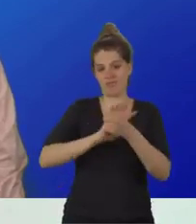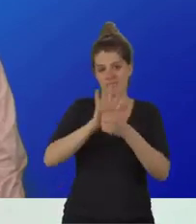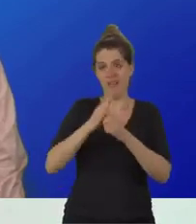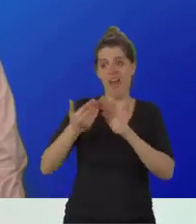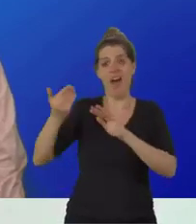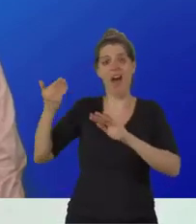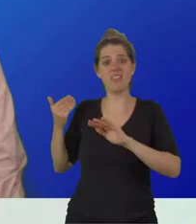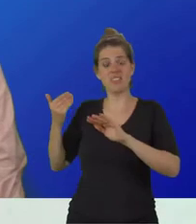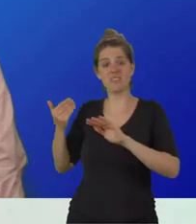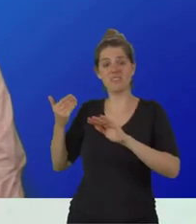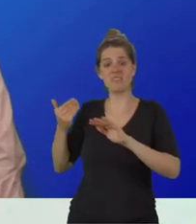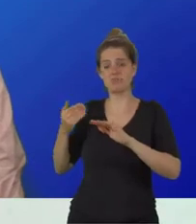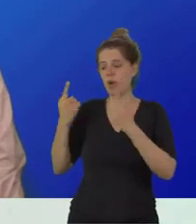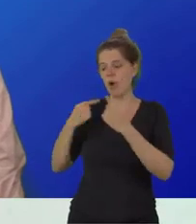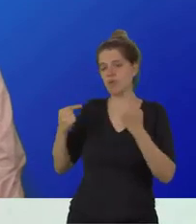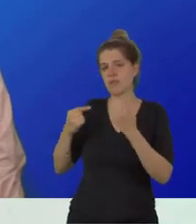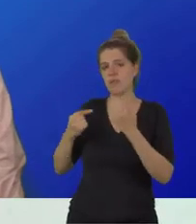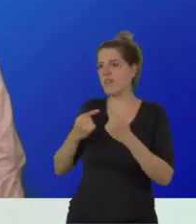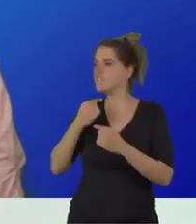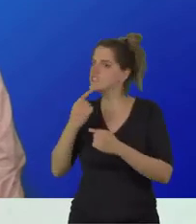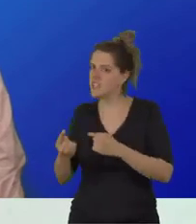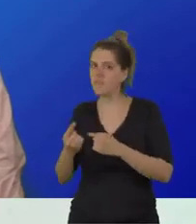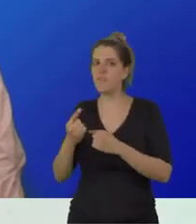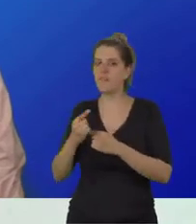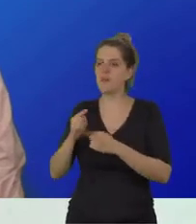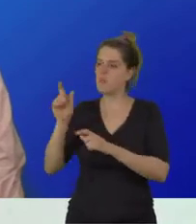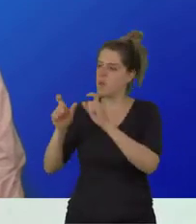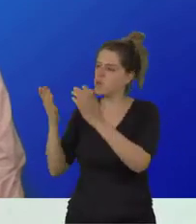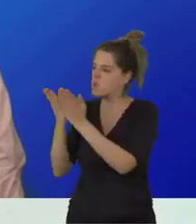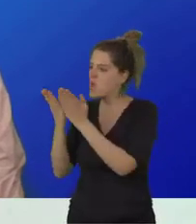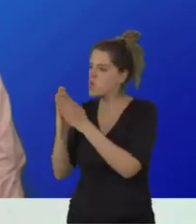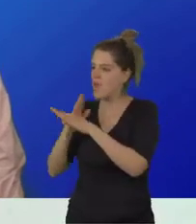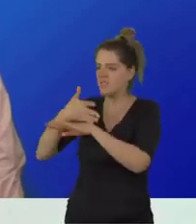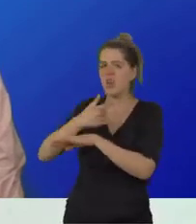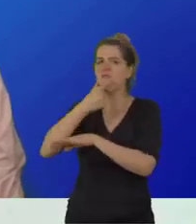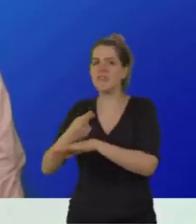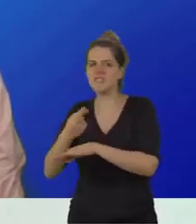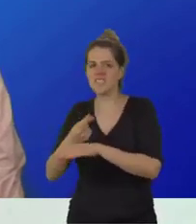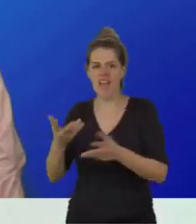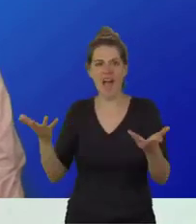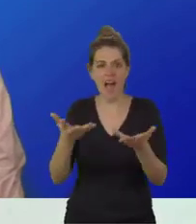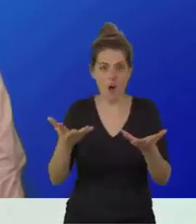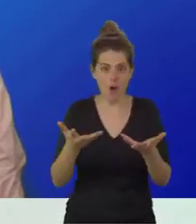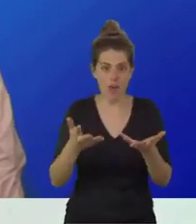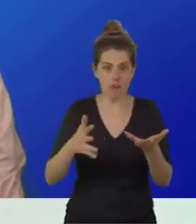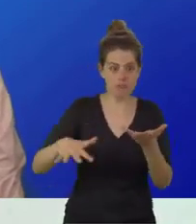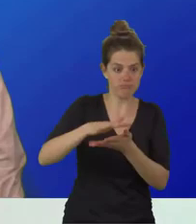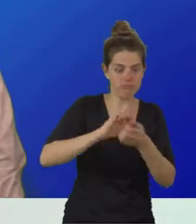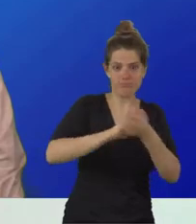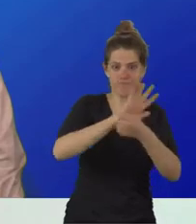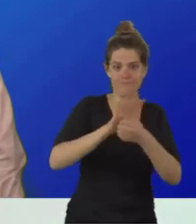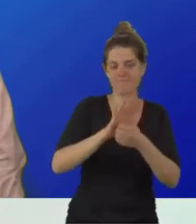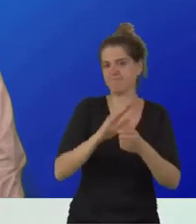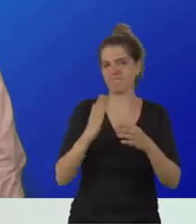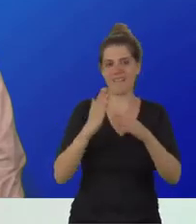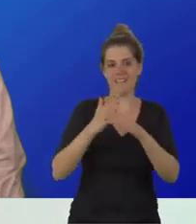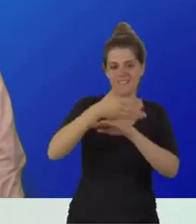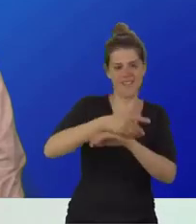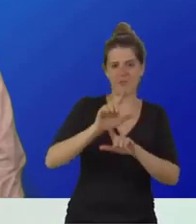que funcionaban y que daban acceso a los alumnos en algún momento, hoy por hoy, no están dando